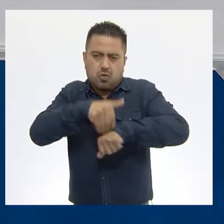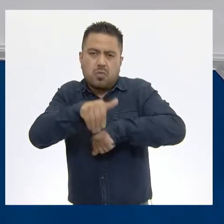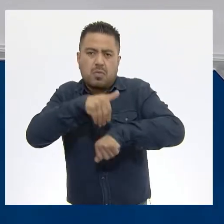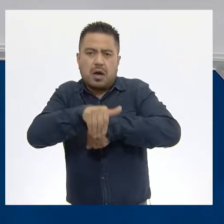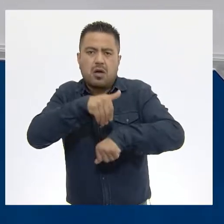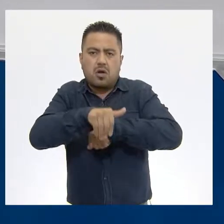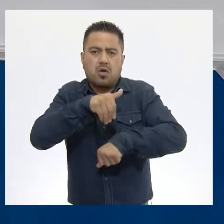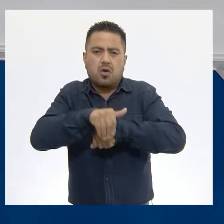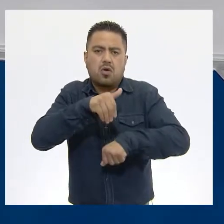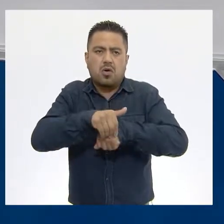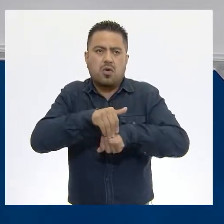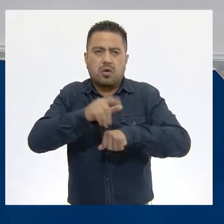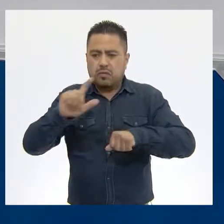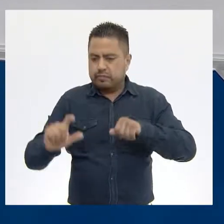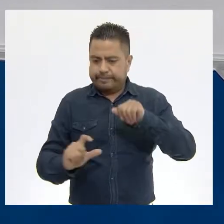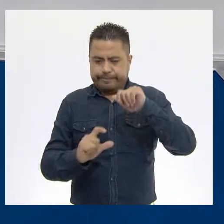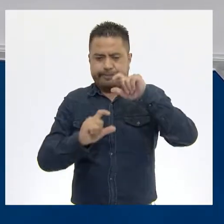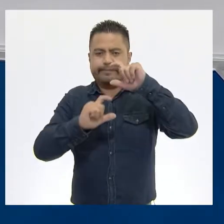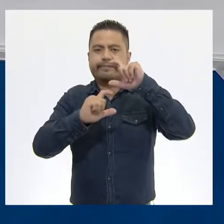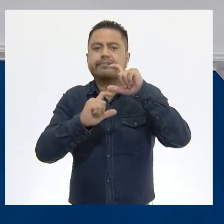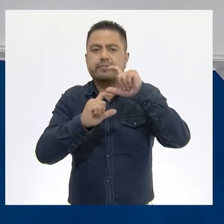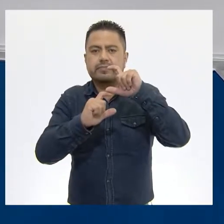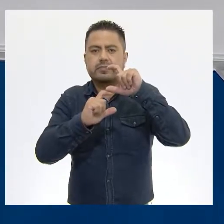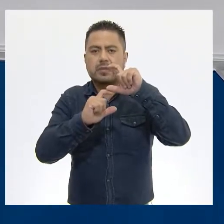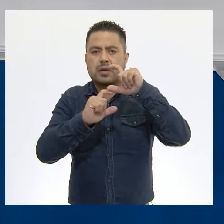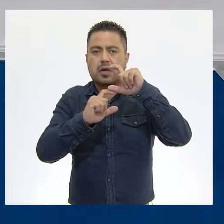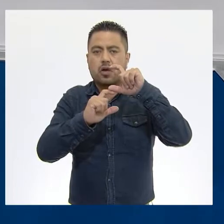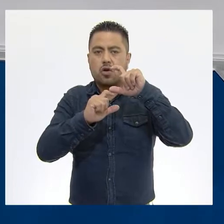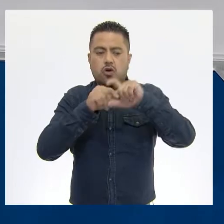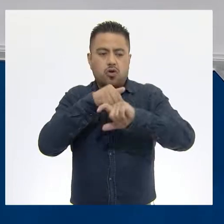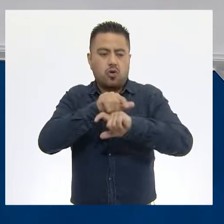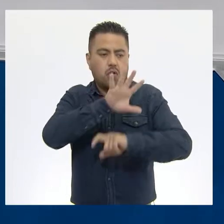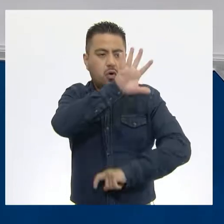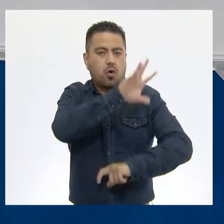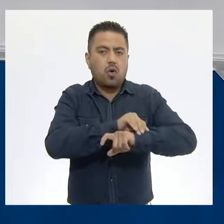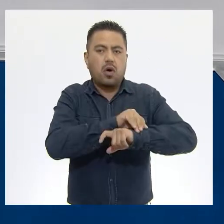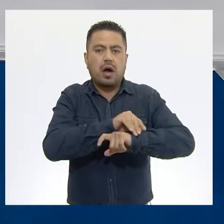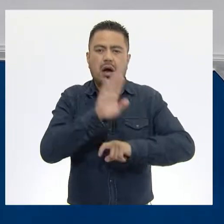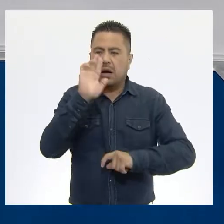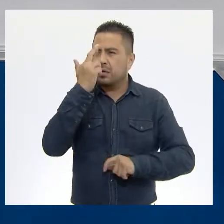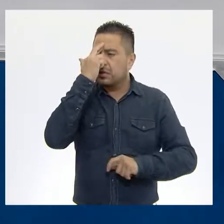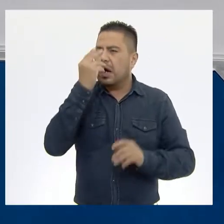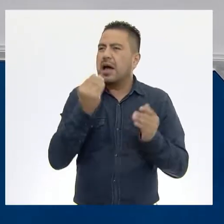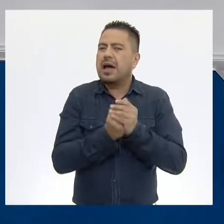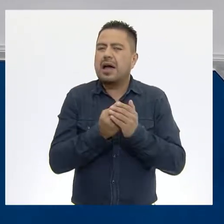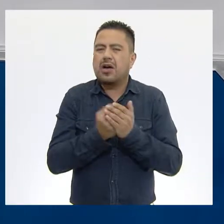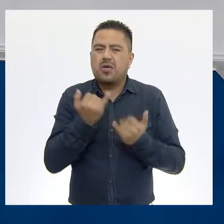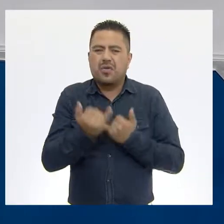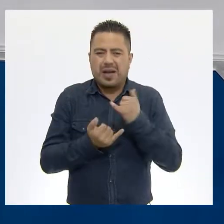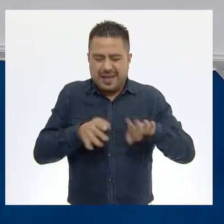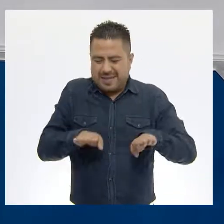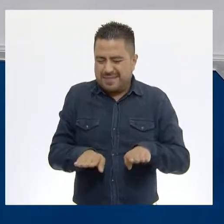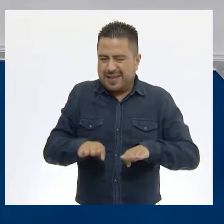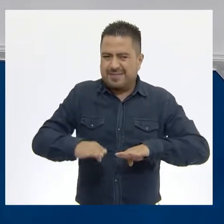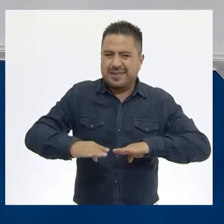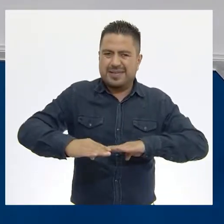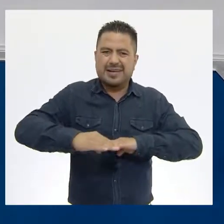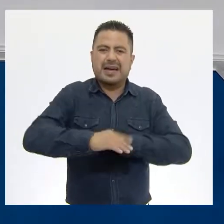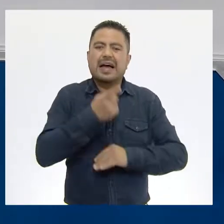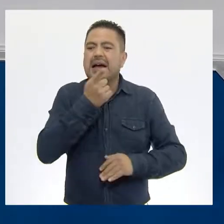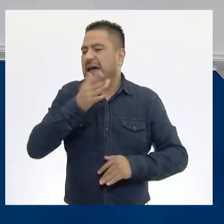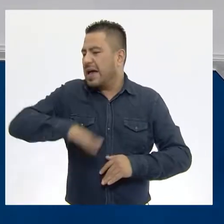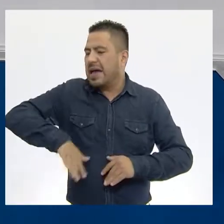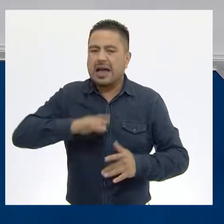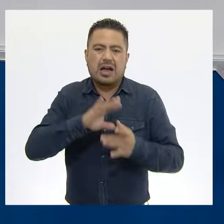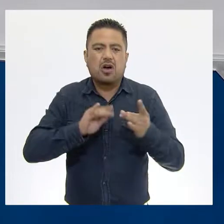números en fracciones. El entero. ¿Recuerdan que hasta en una clase jugamos al memorama y que habíamos dicho